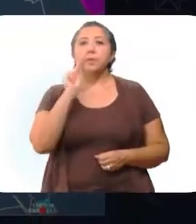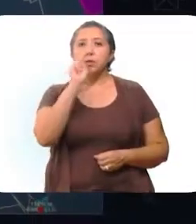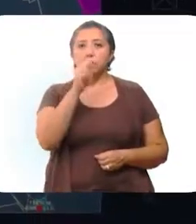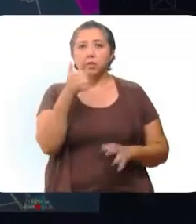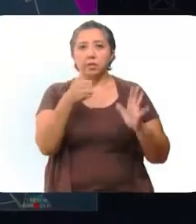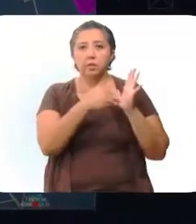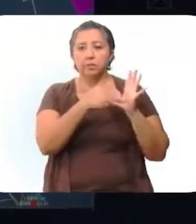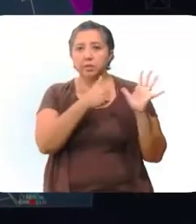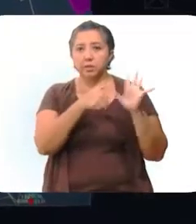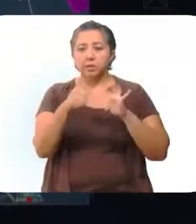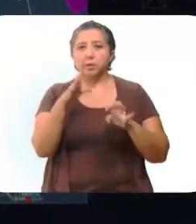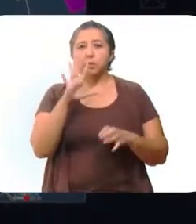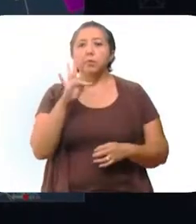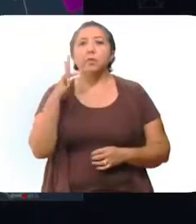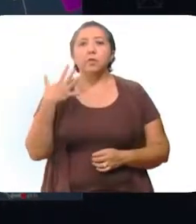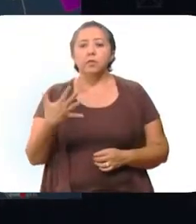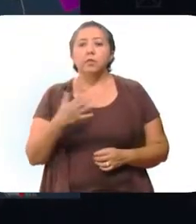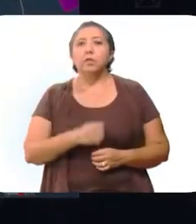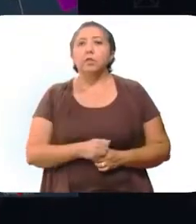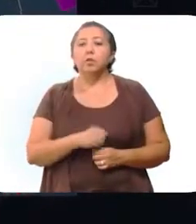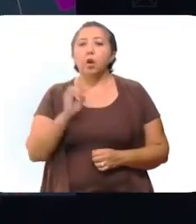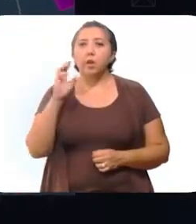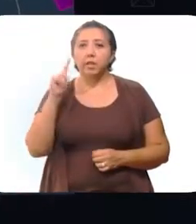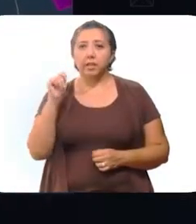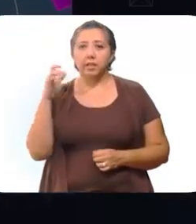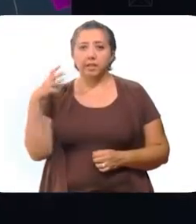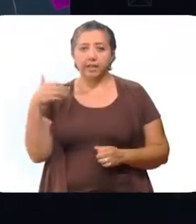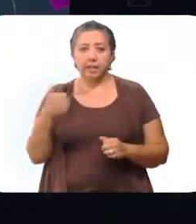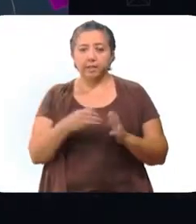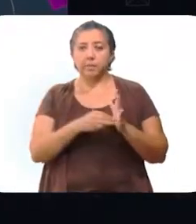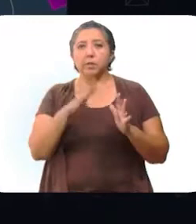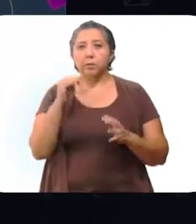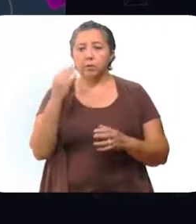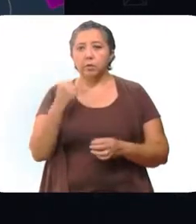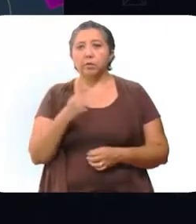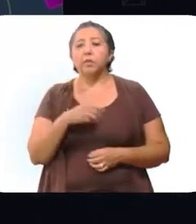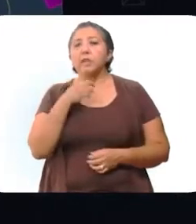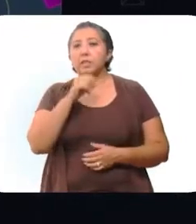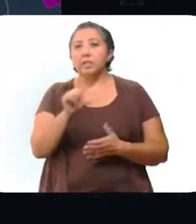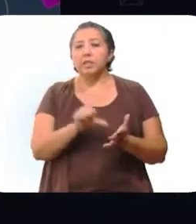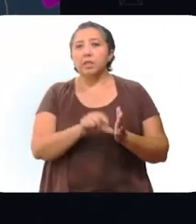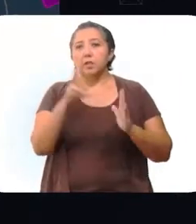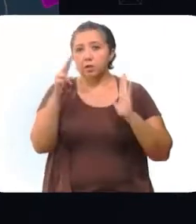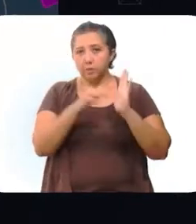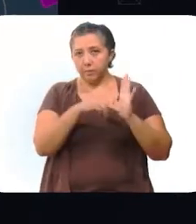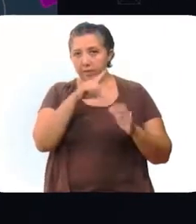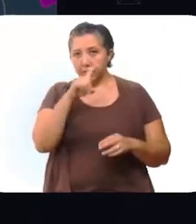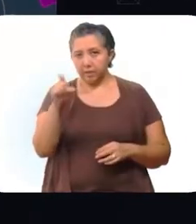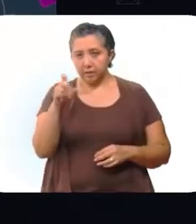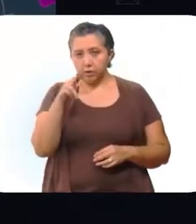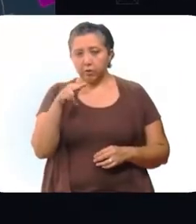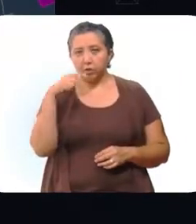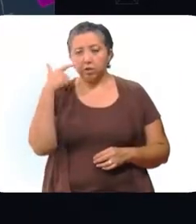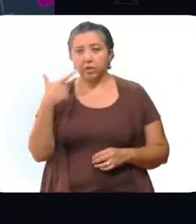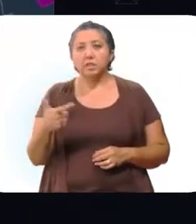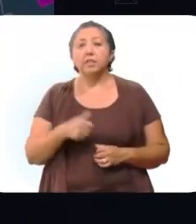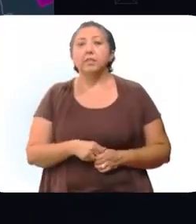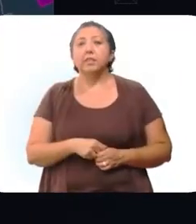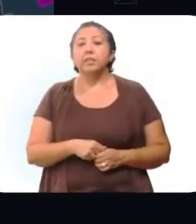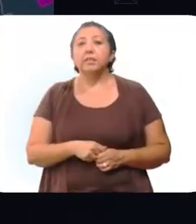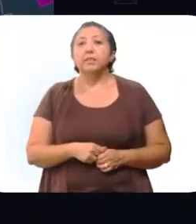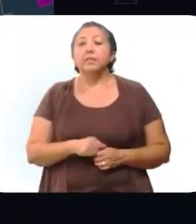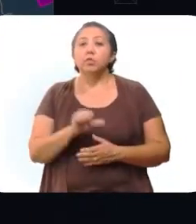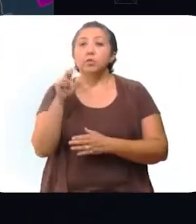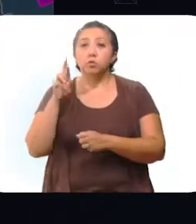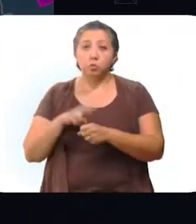norte 6.645, en la zona oriente 6.099, en la zona centro 2.187, en